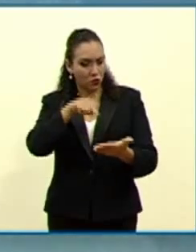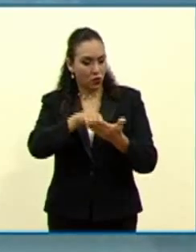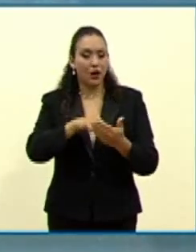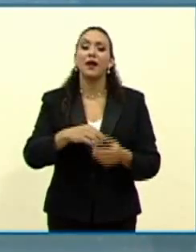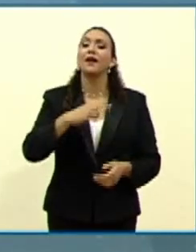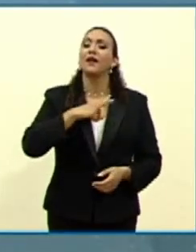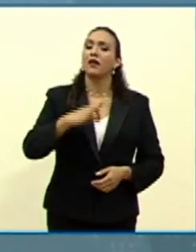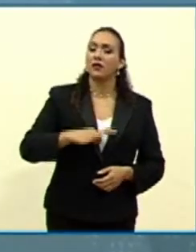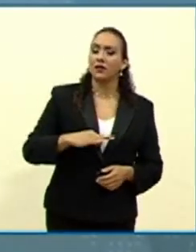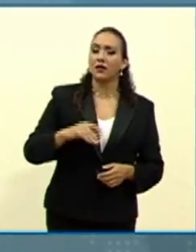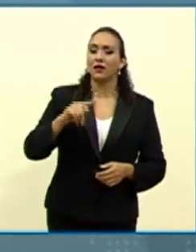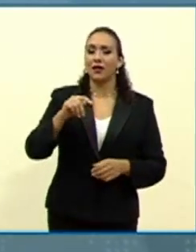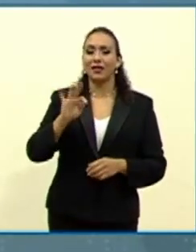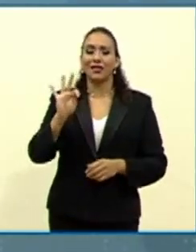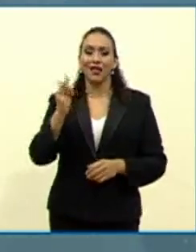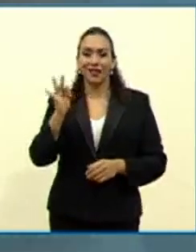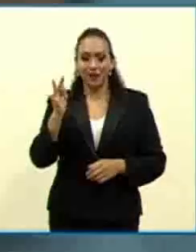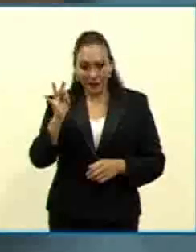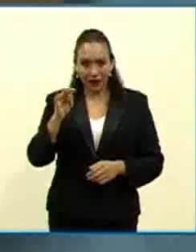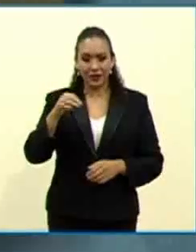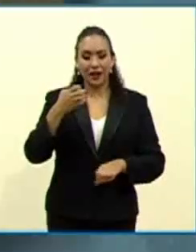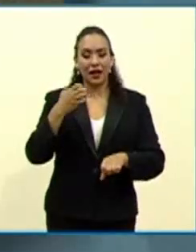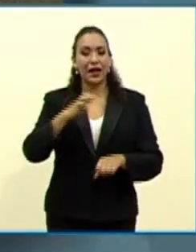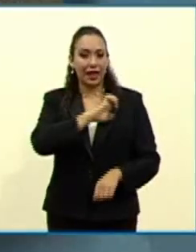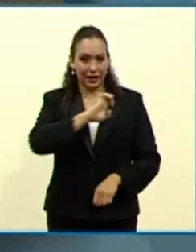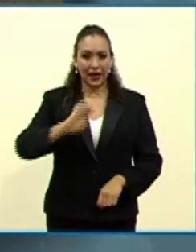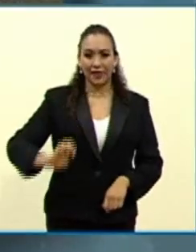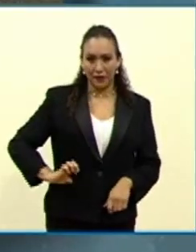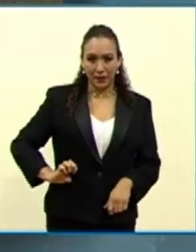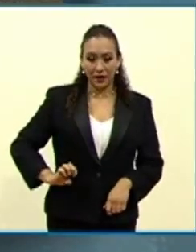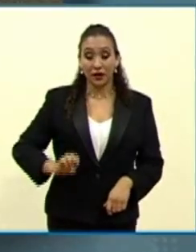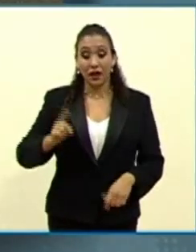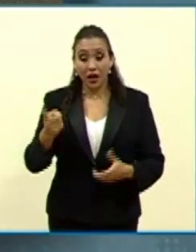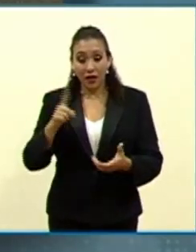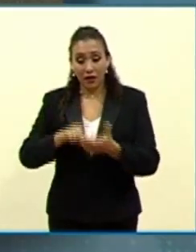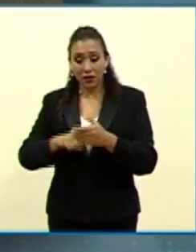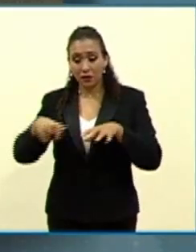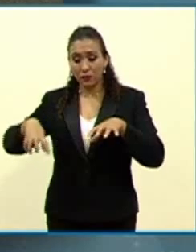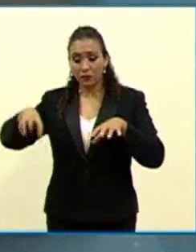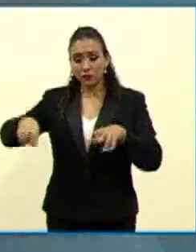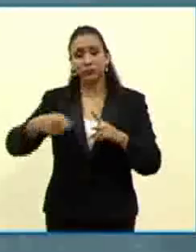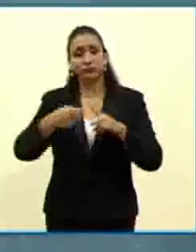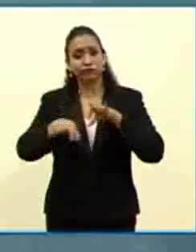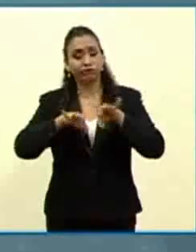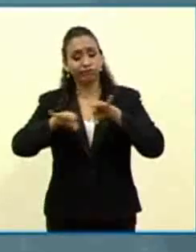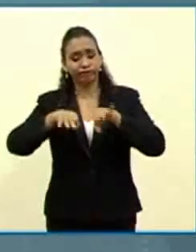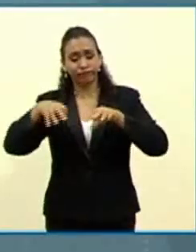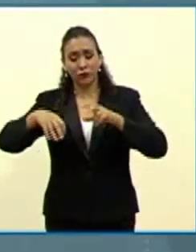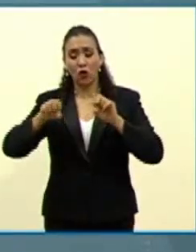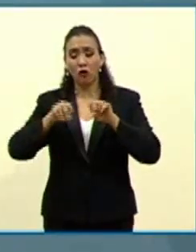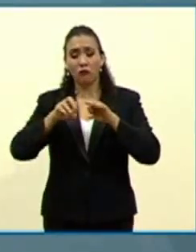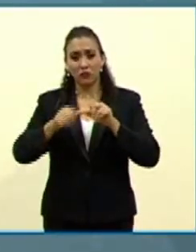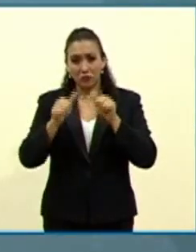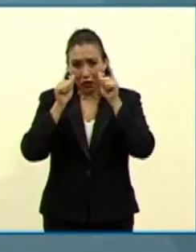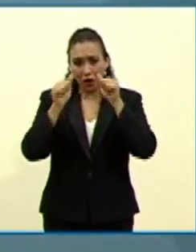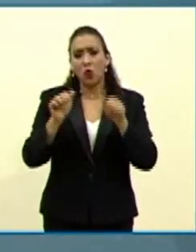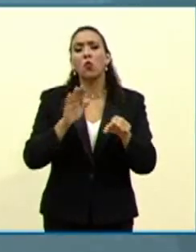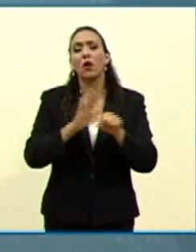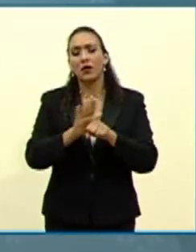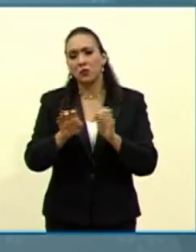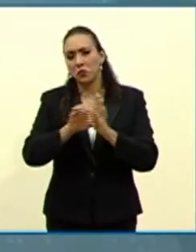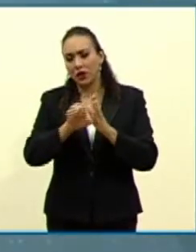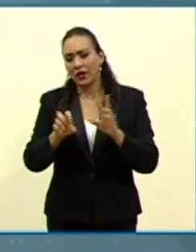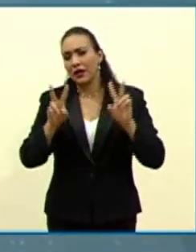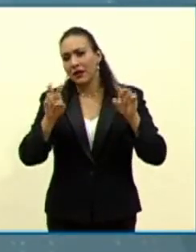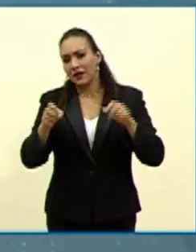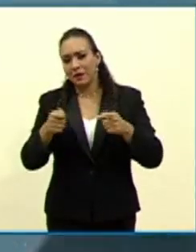Toluca, Tlalnepantla, Texcoco y Ecatepec, que retomarán parte del trabajo de los tribunales colegiados y atenderán recursos derivados de